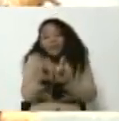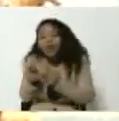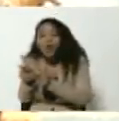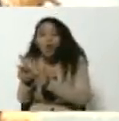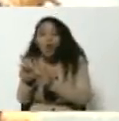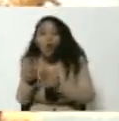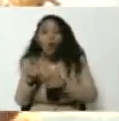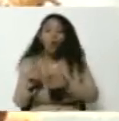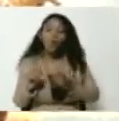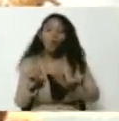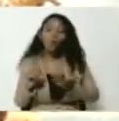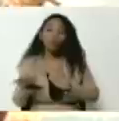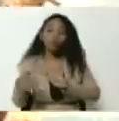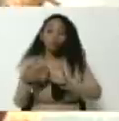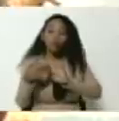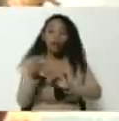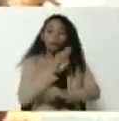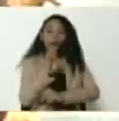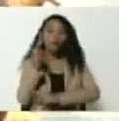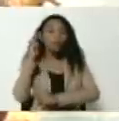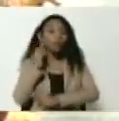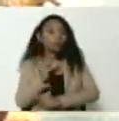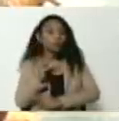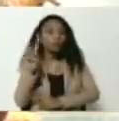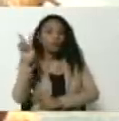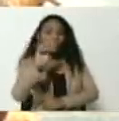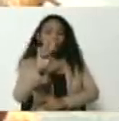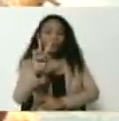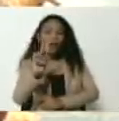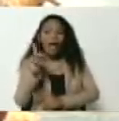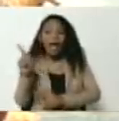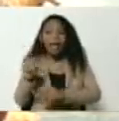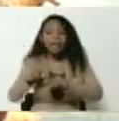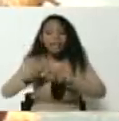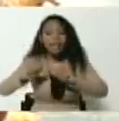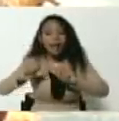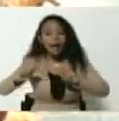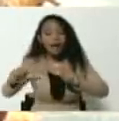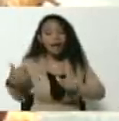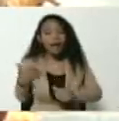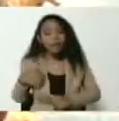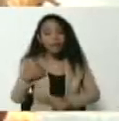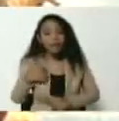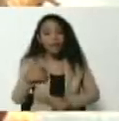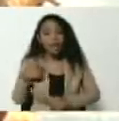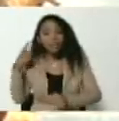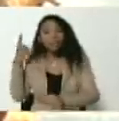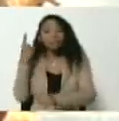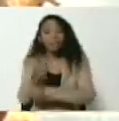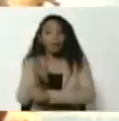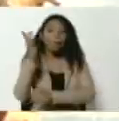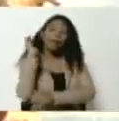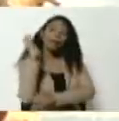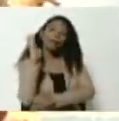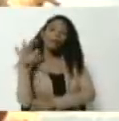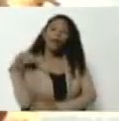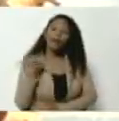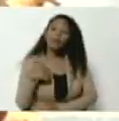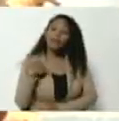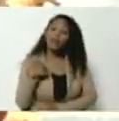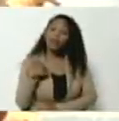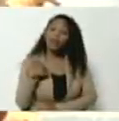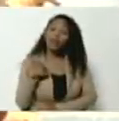delito contra la República Bolivariana de Venezuela en suelo argentino. Y debe el Parlamento argentino